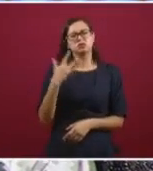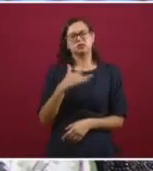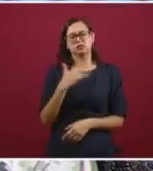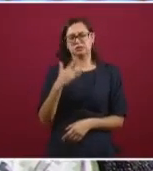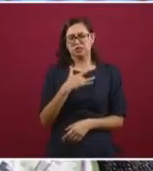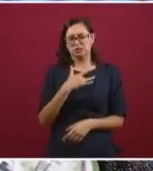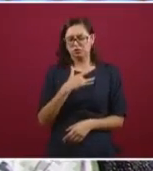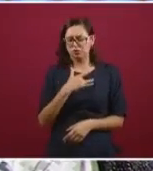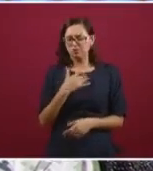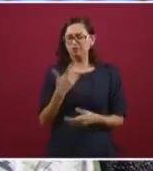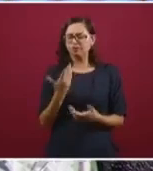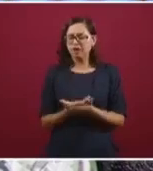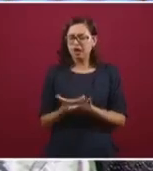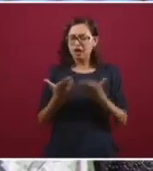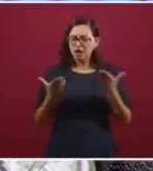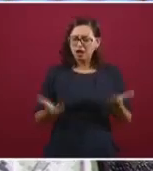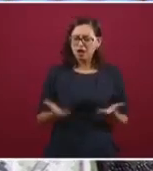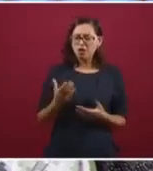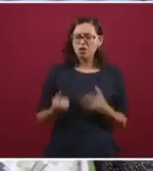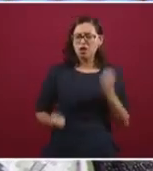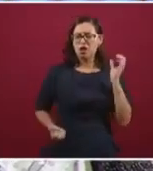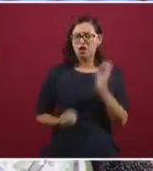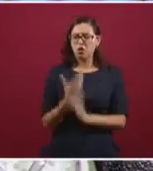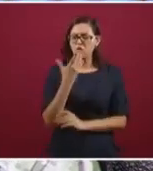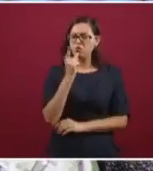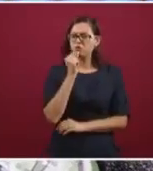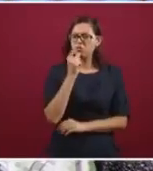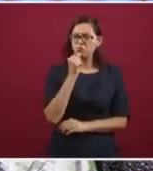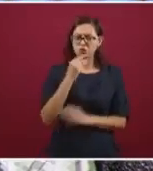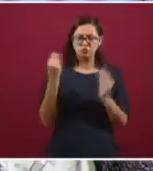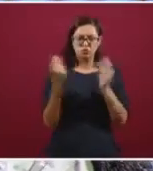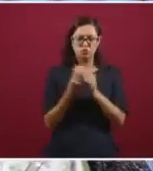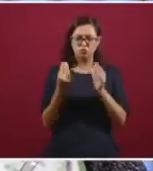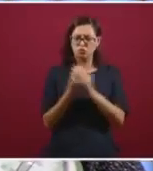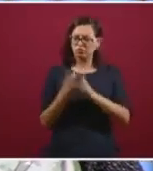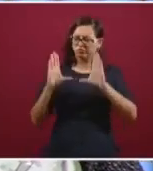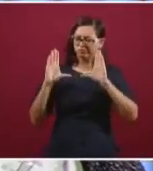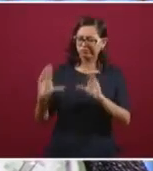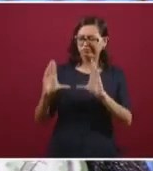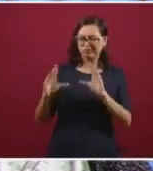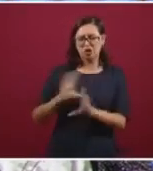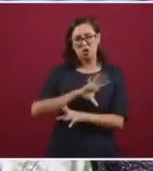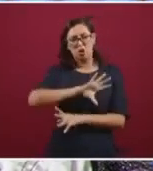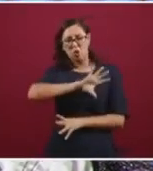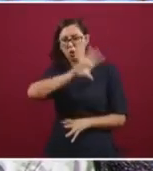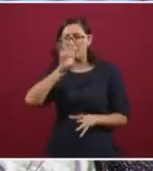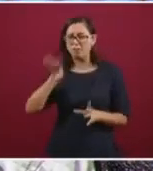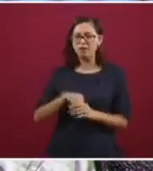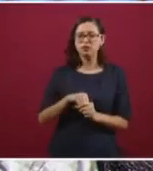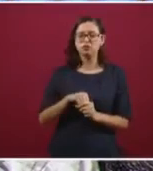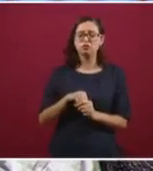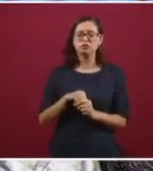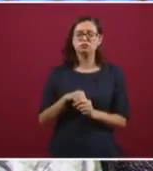un integrante de cualquier cuerpo de policía, o en este caso la Guardia Nacional.